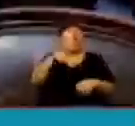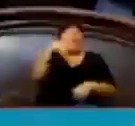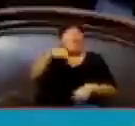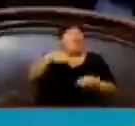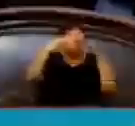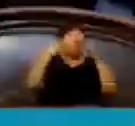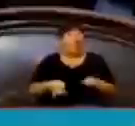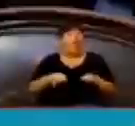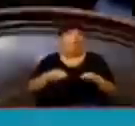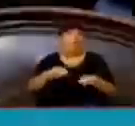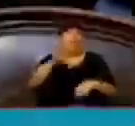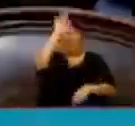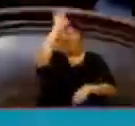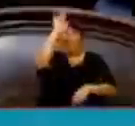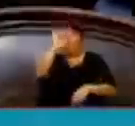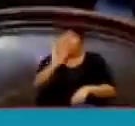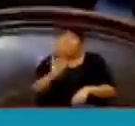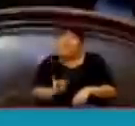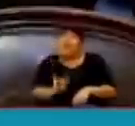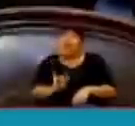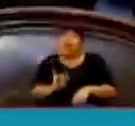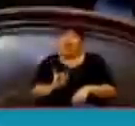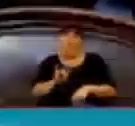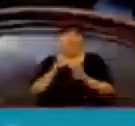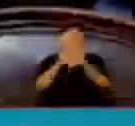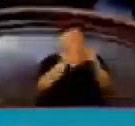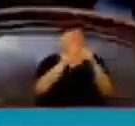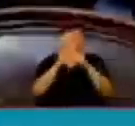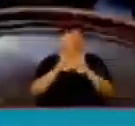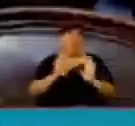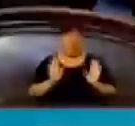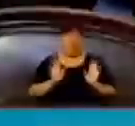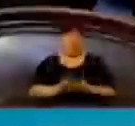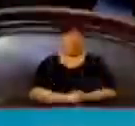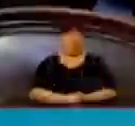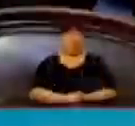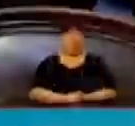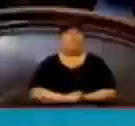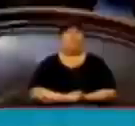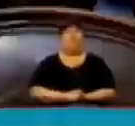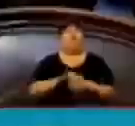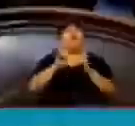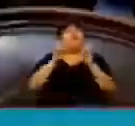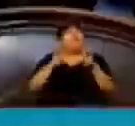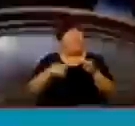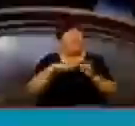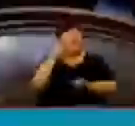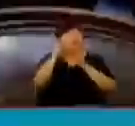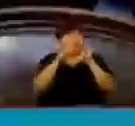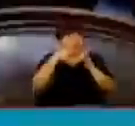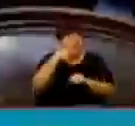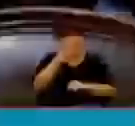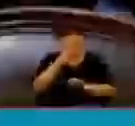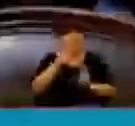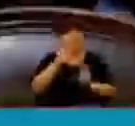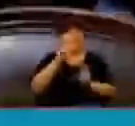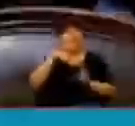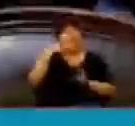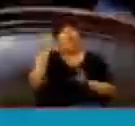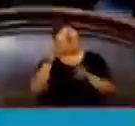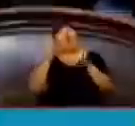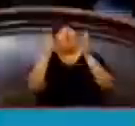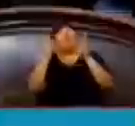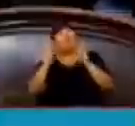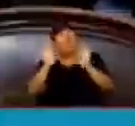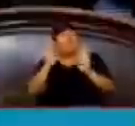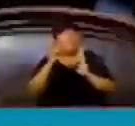país... Sí, ahí hubo un pacto también político, ¿no? Primero con Fernando Henrique Cardoso, después en la transición con Lula, hubo una orientación